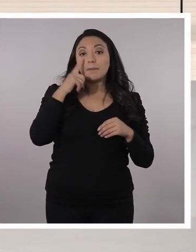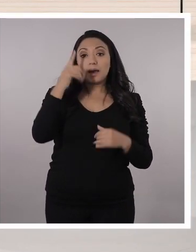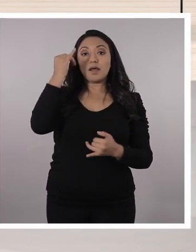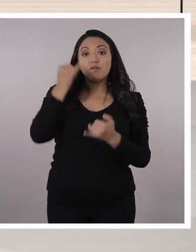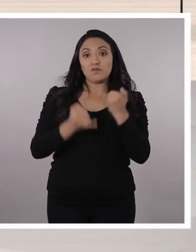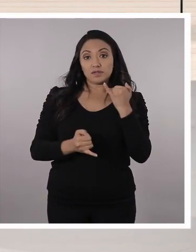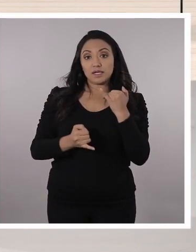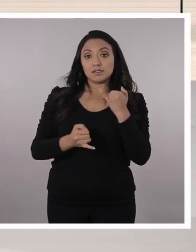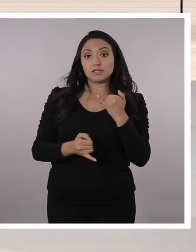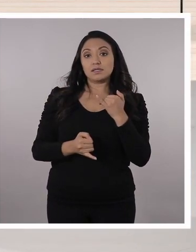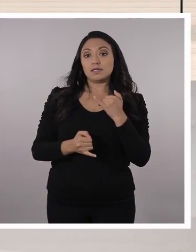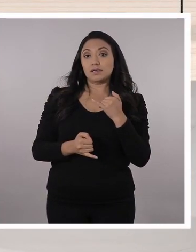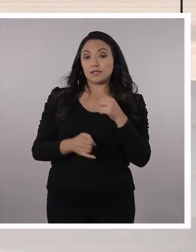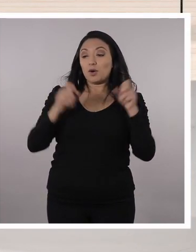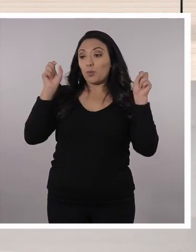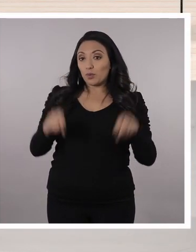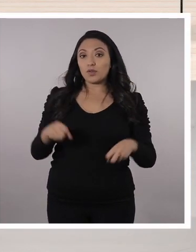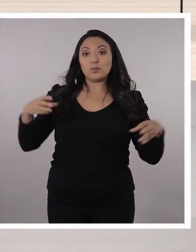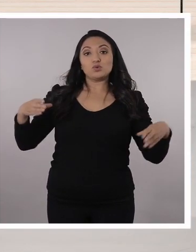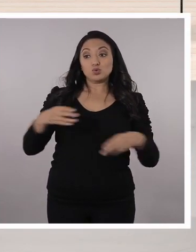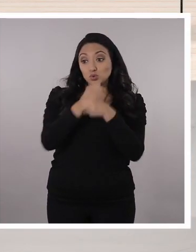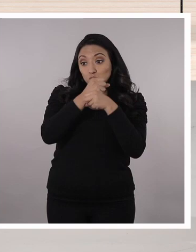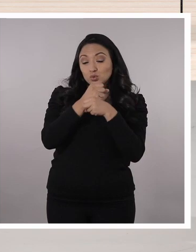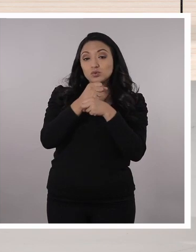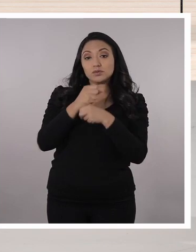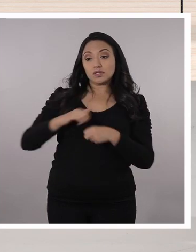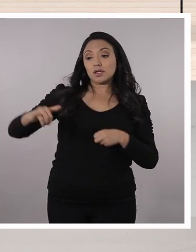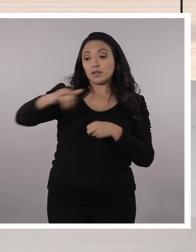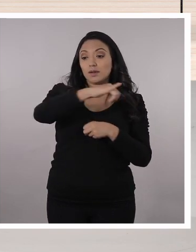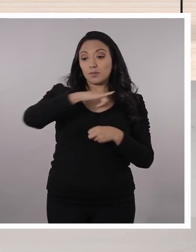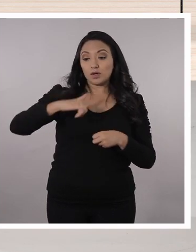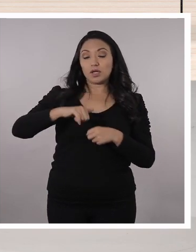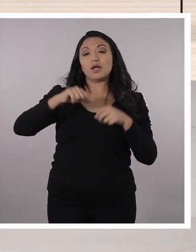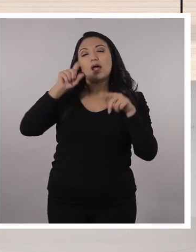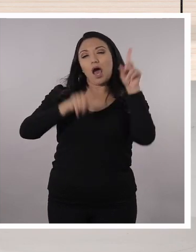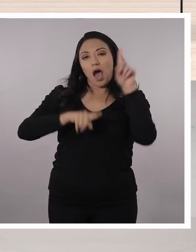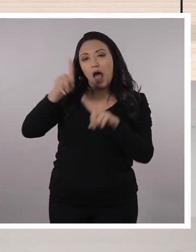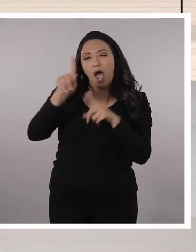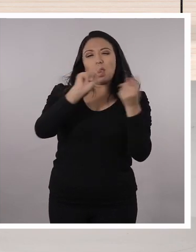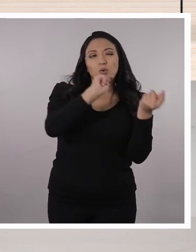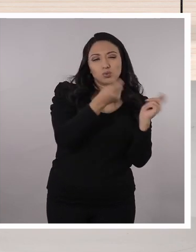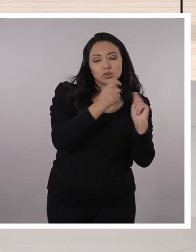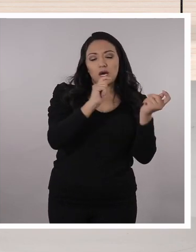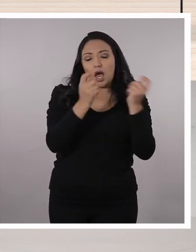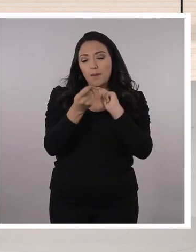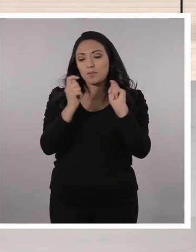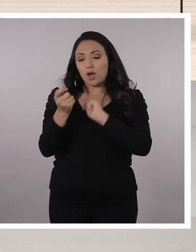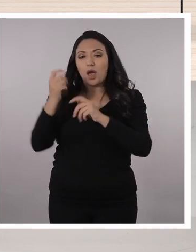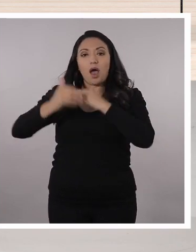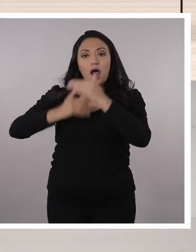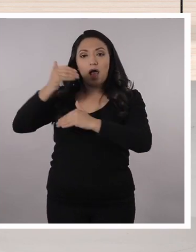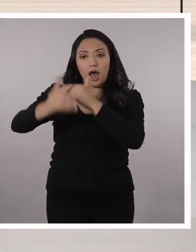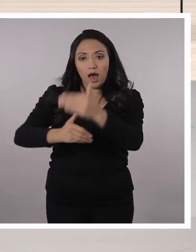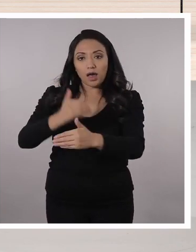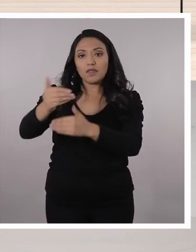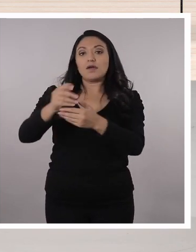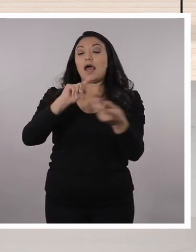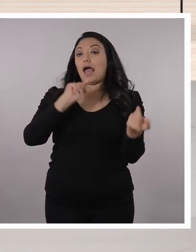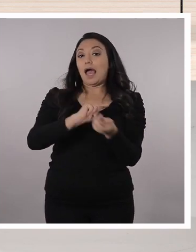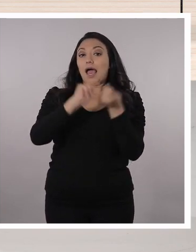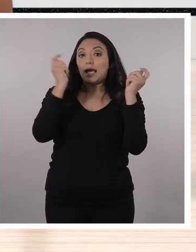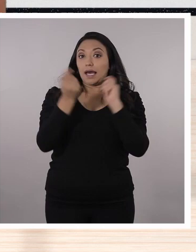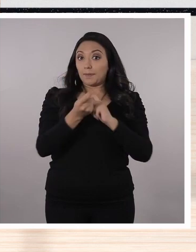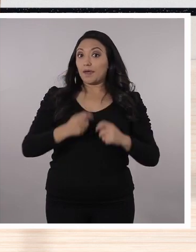expresión para finalizar. Podemos concluir que la democracia ha sufrido algunos adelantos,